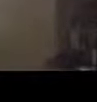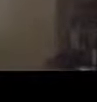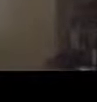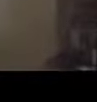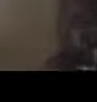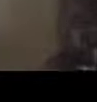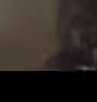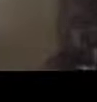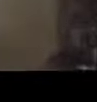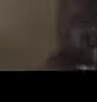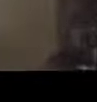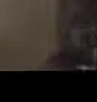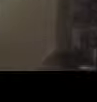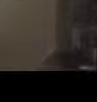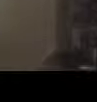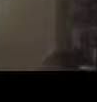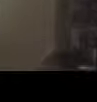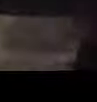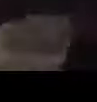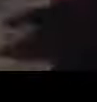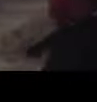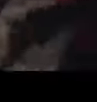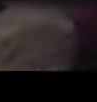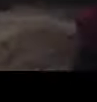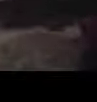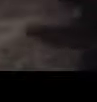que cada vez.